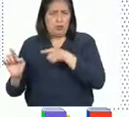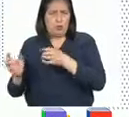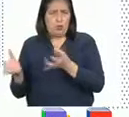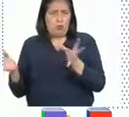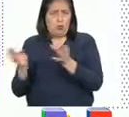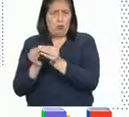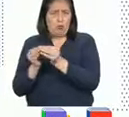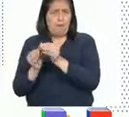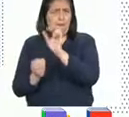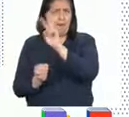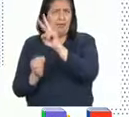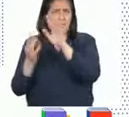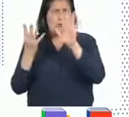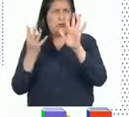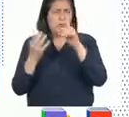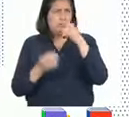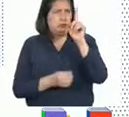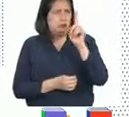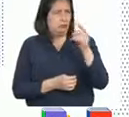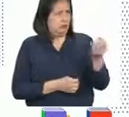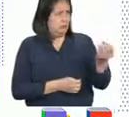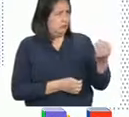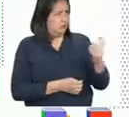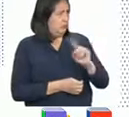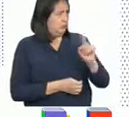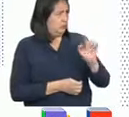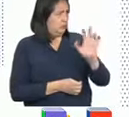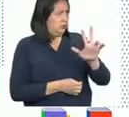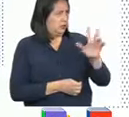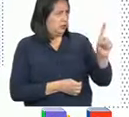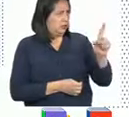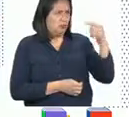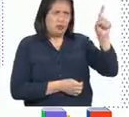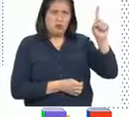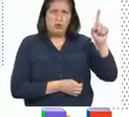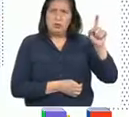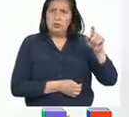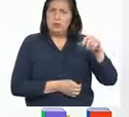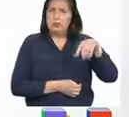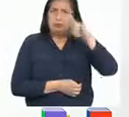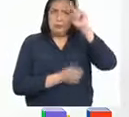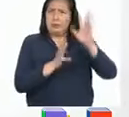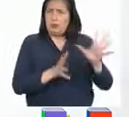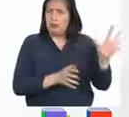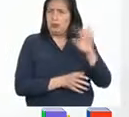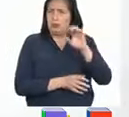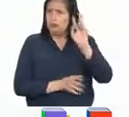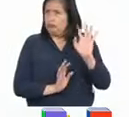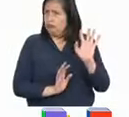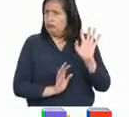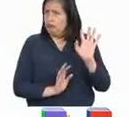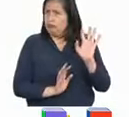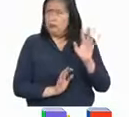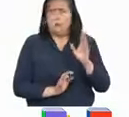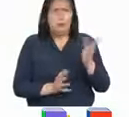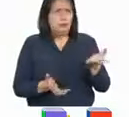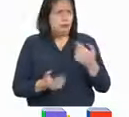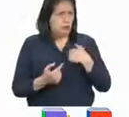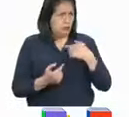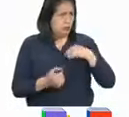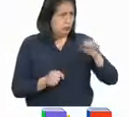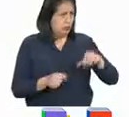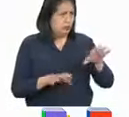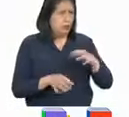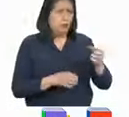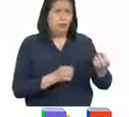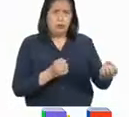da un total de 29 millones, y no los 31 millones que se supone que son la población total. Pero sí hice